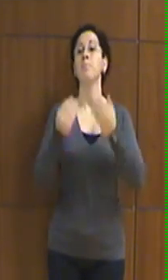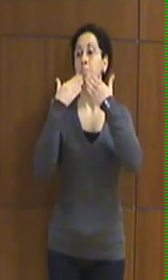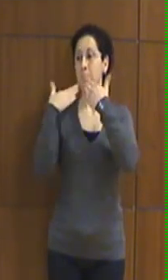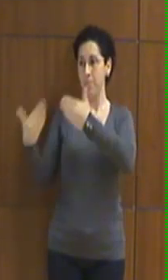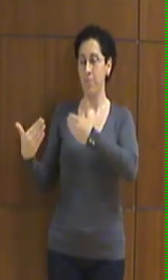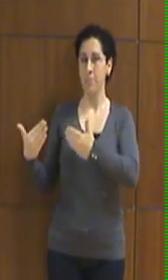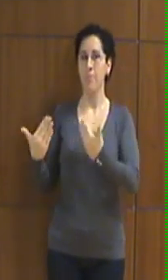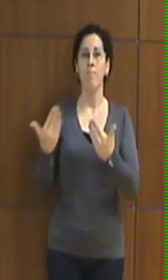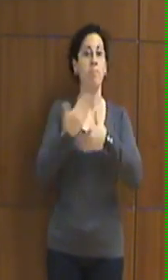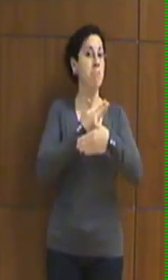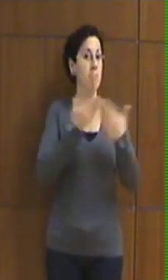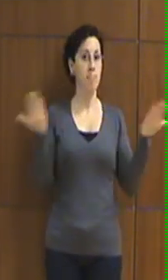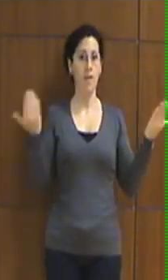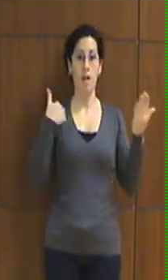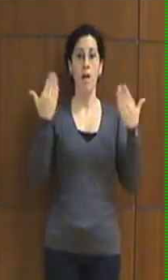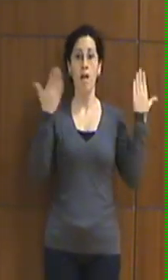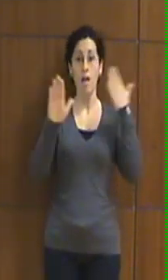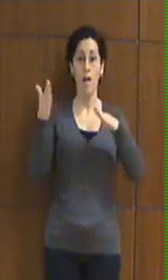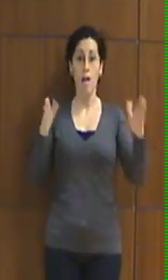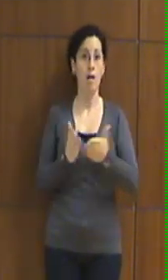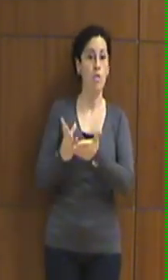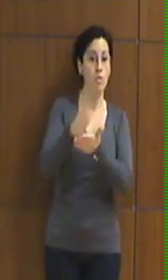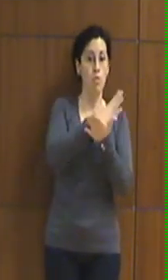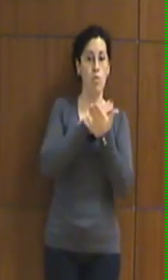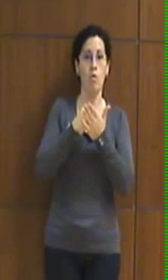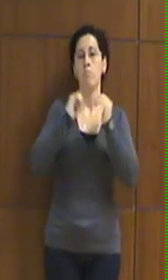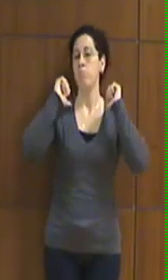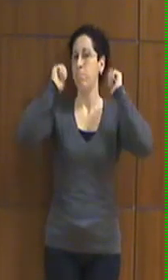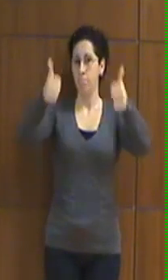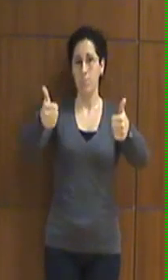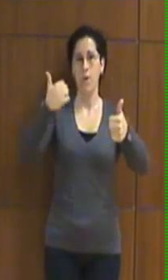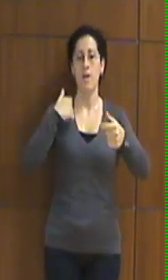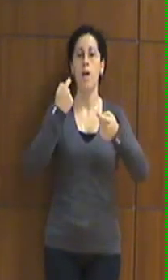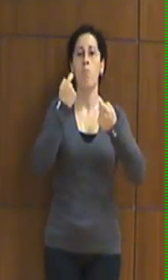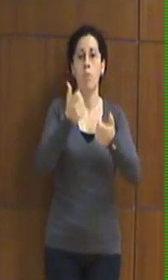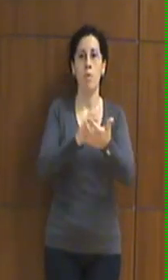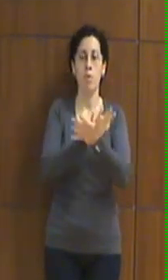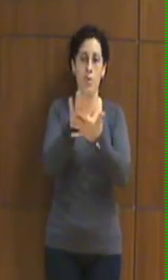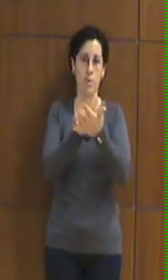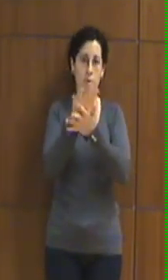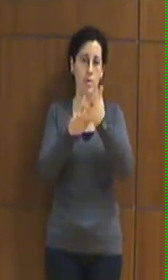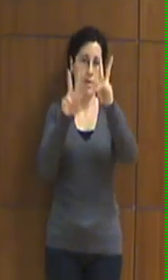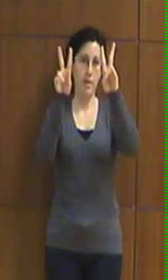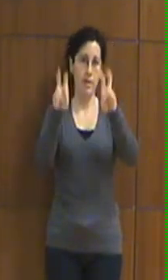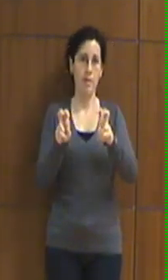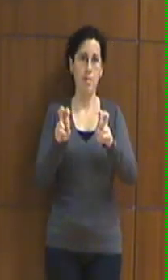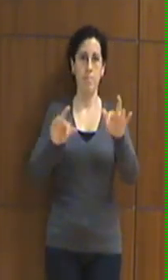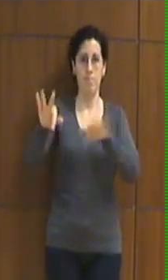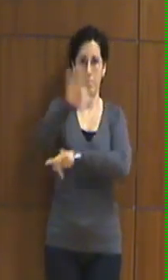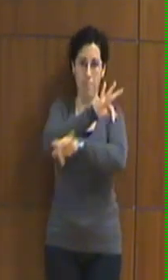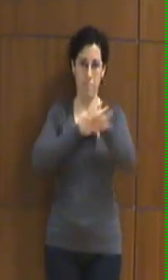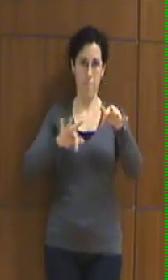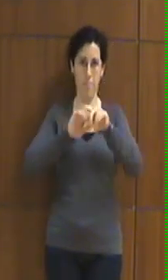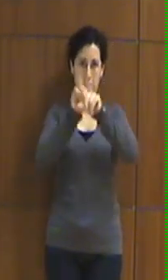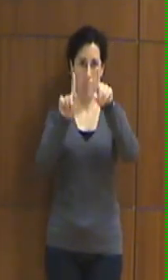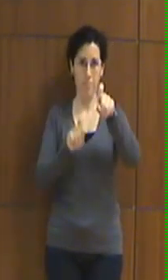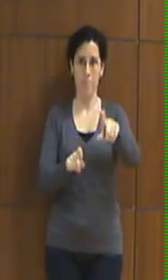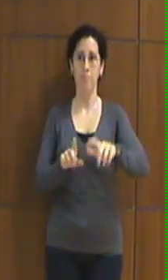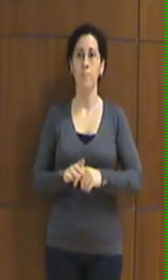Eduardo. Y sin más, ya habiéndonos presentados, pues empezamos un poquito con la ronda, ¿no? A